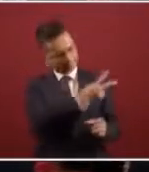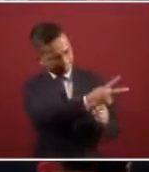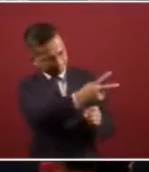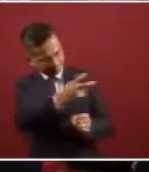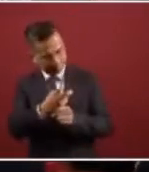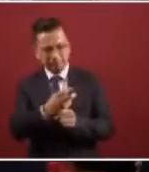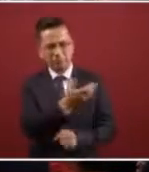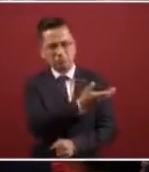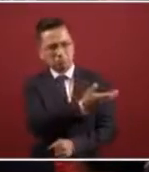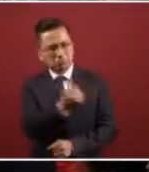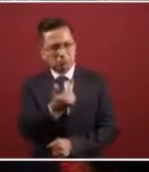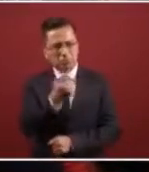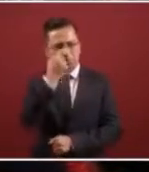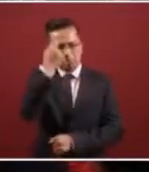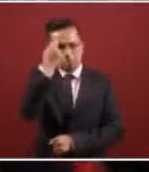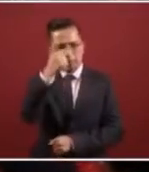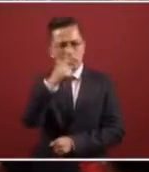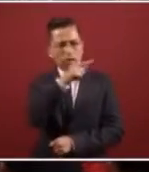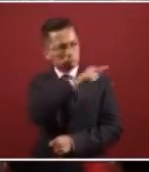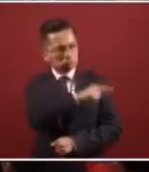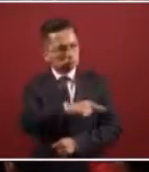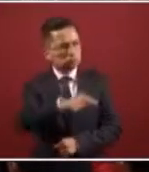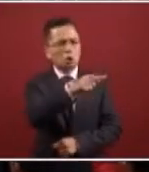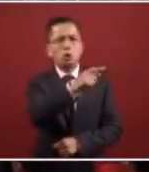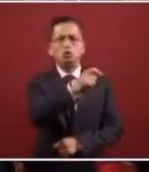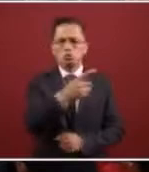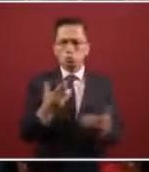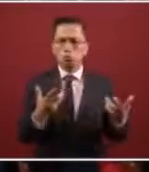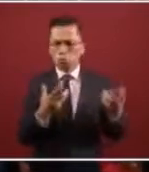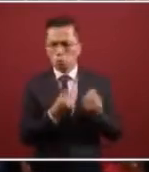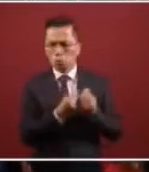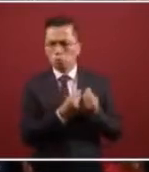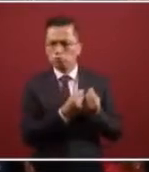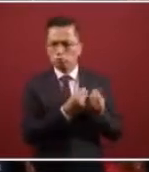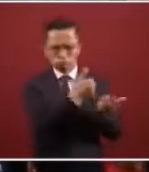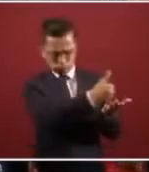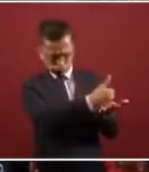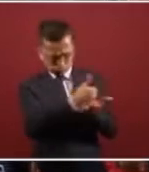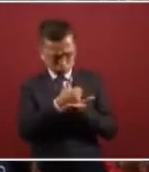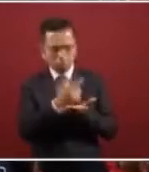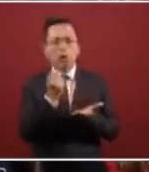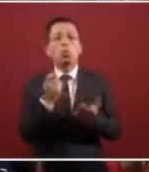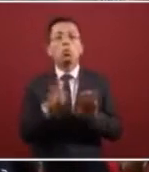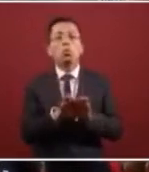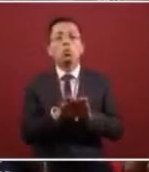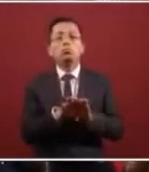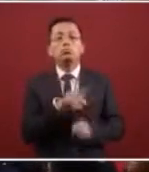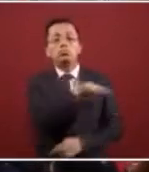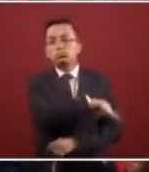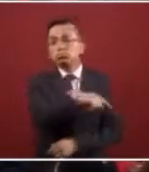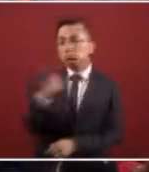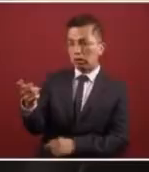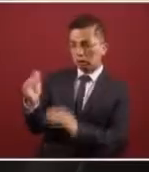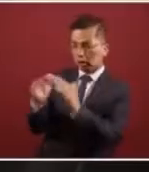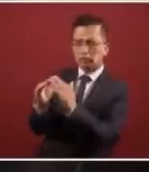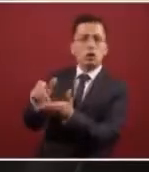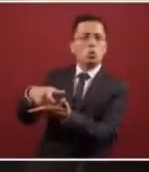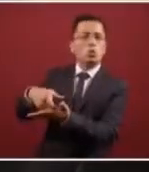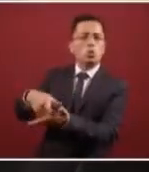para que nos ayudaran y compraran la casa. Por eso,